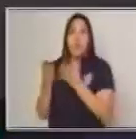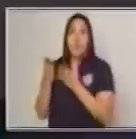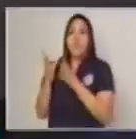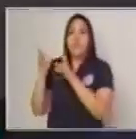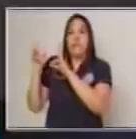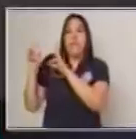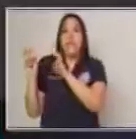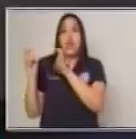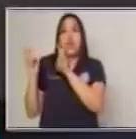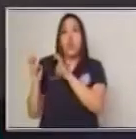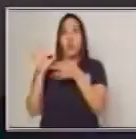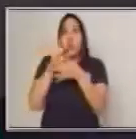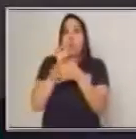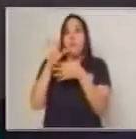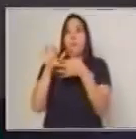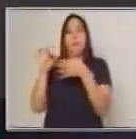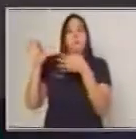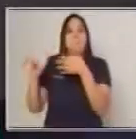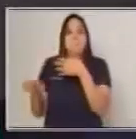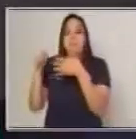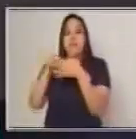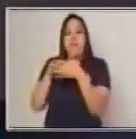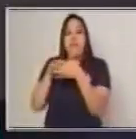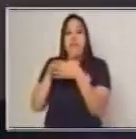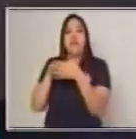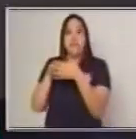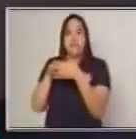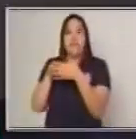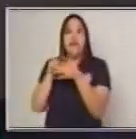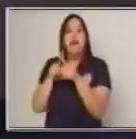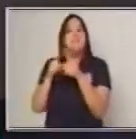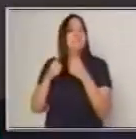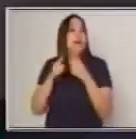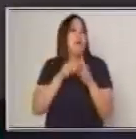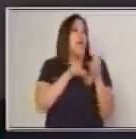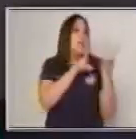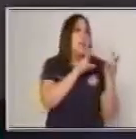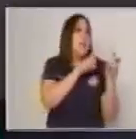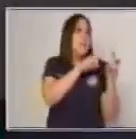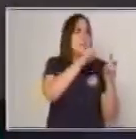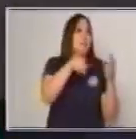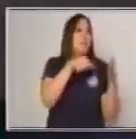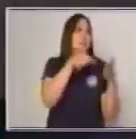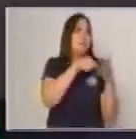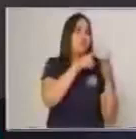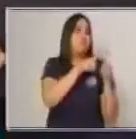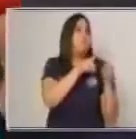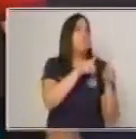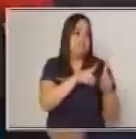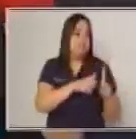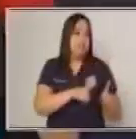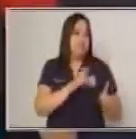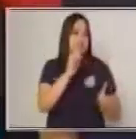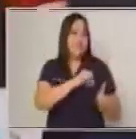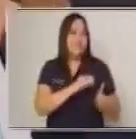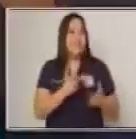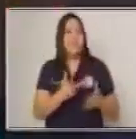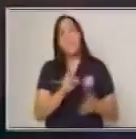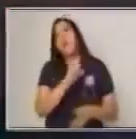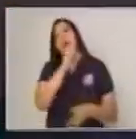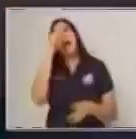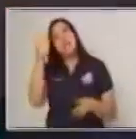tema en el que se vaya a centrar es muy diferente. Y eso lo vamos a ver más adelante. La siguiente